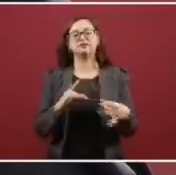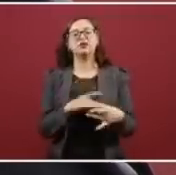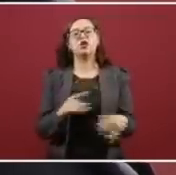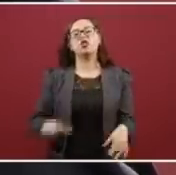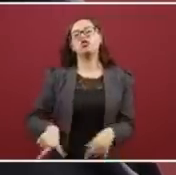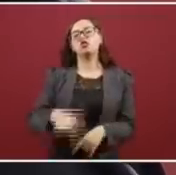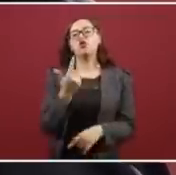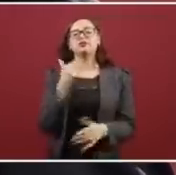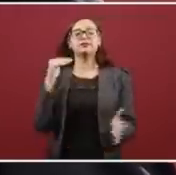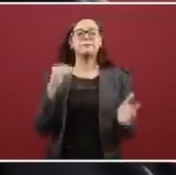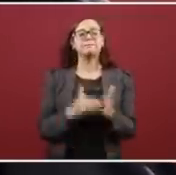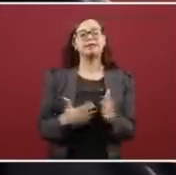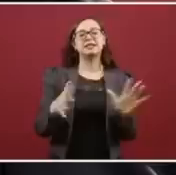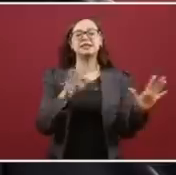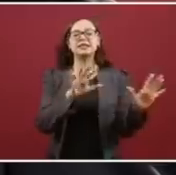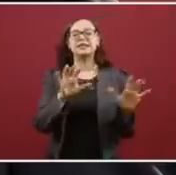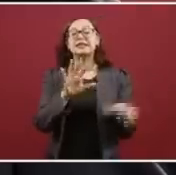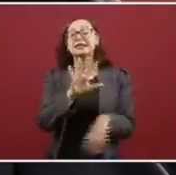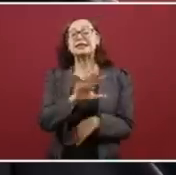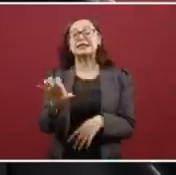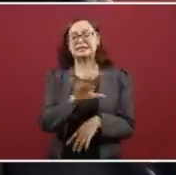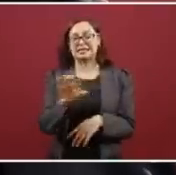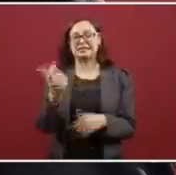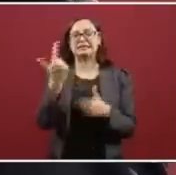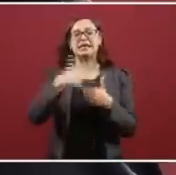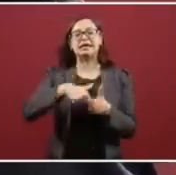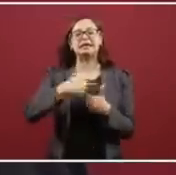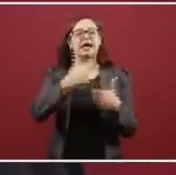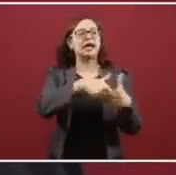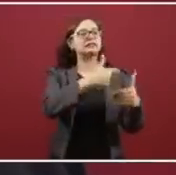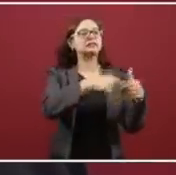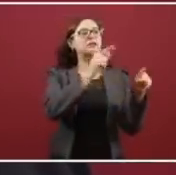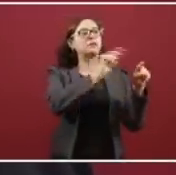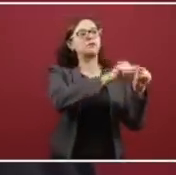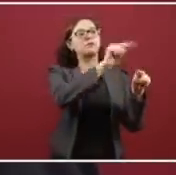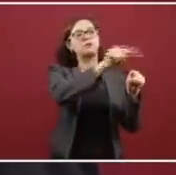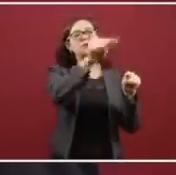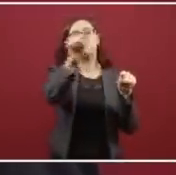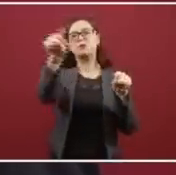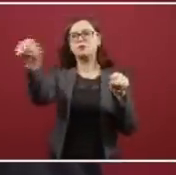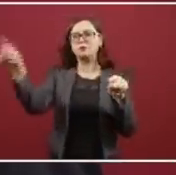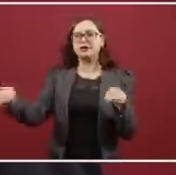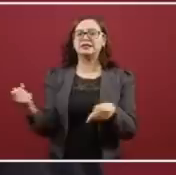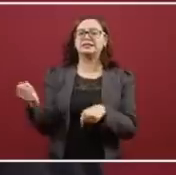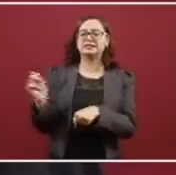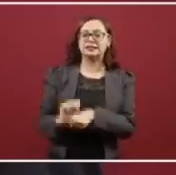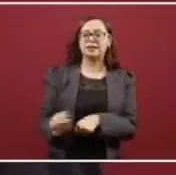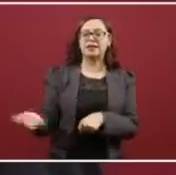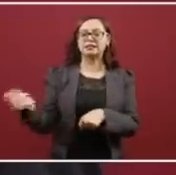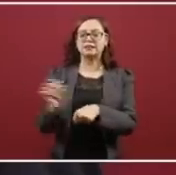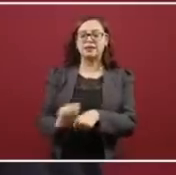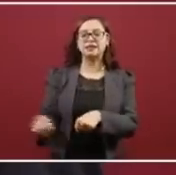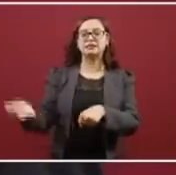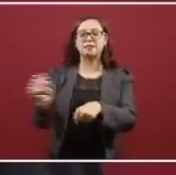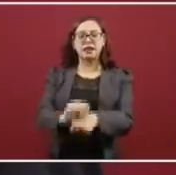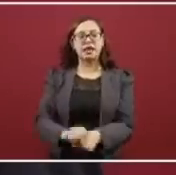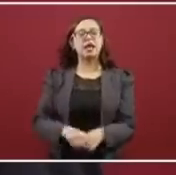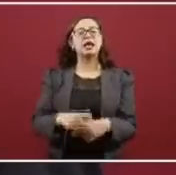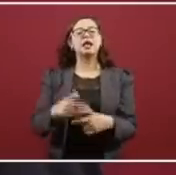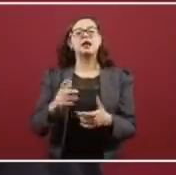gasolineras se va a hacer cada semana un sorteo